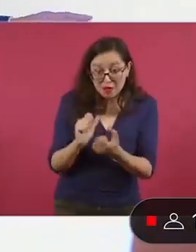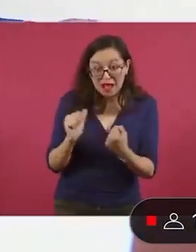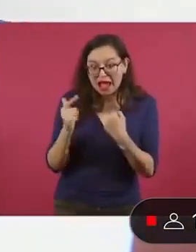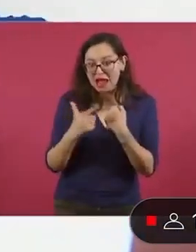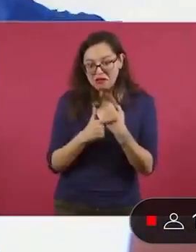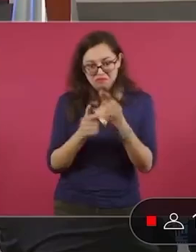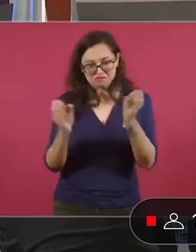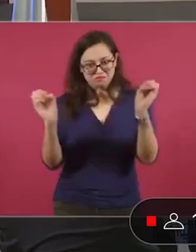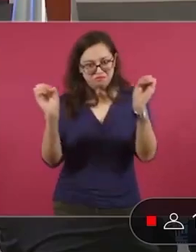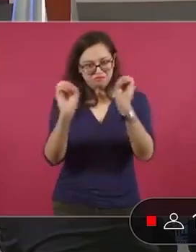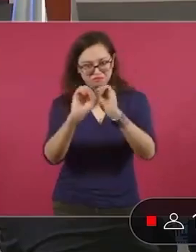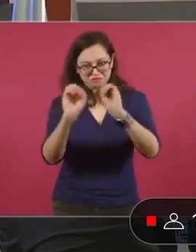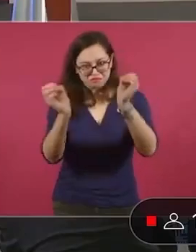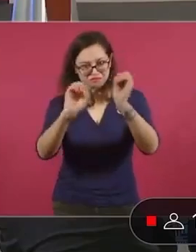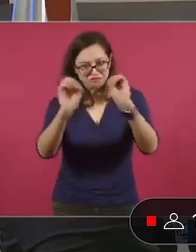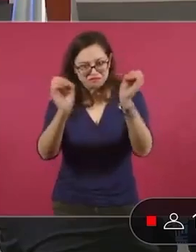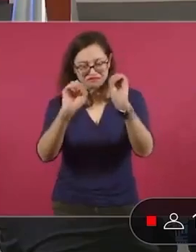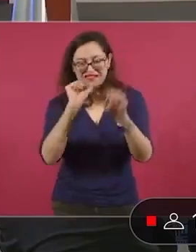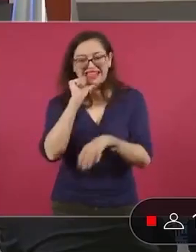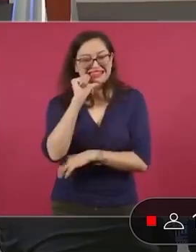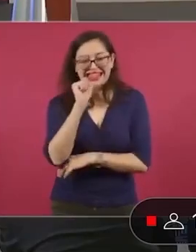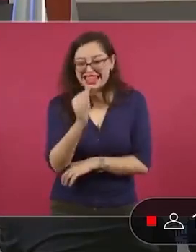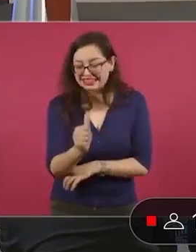en la desaparición de los jóvenes,